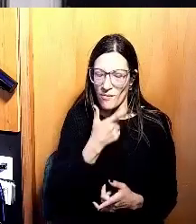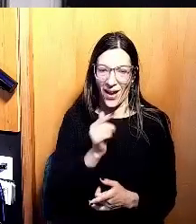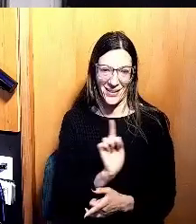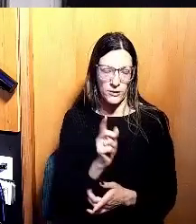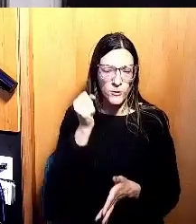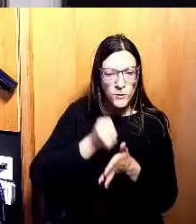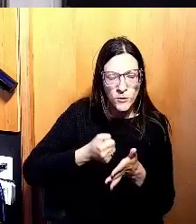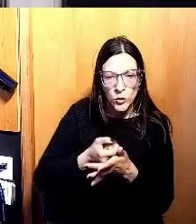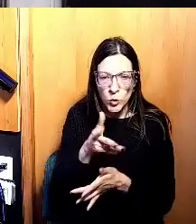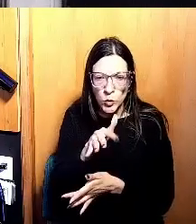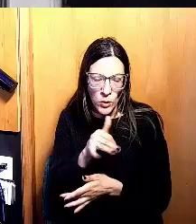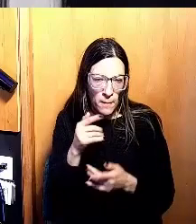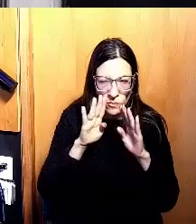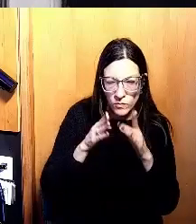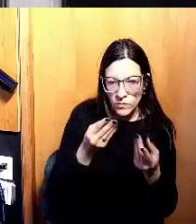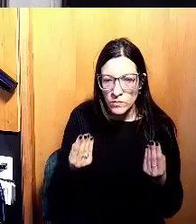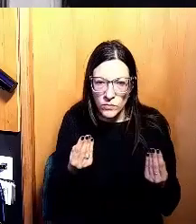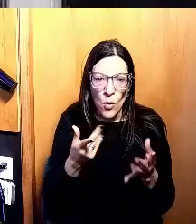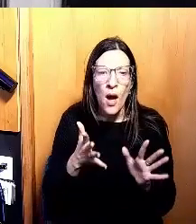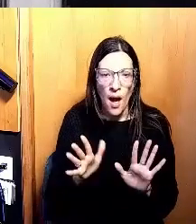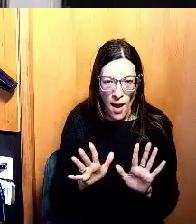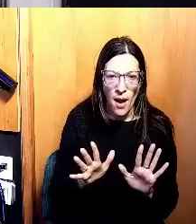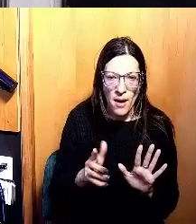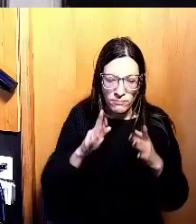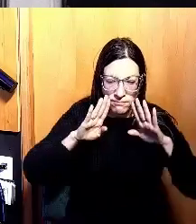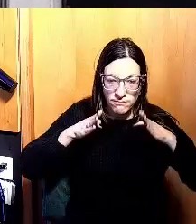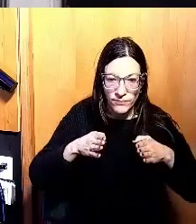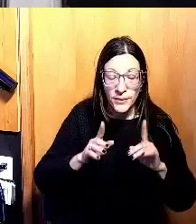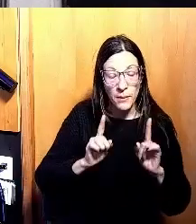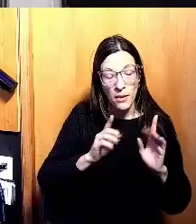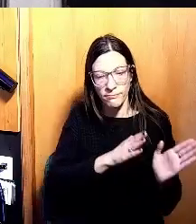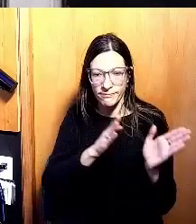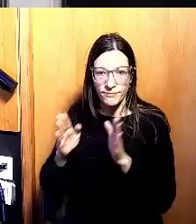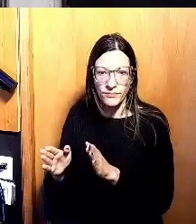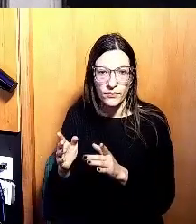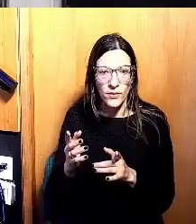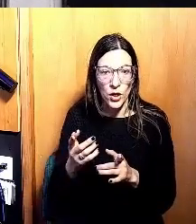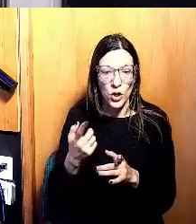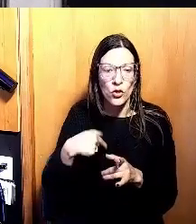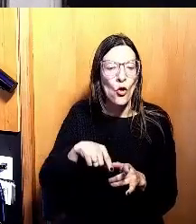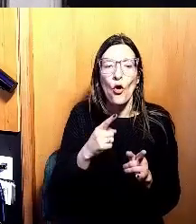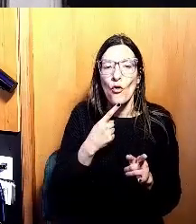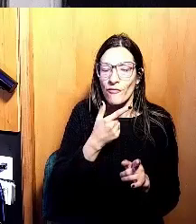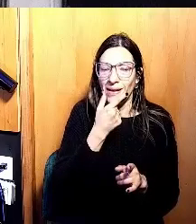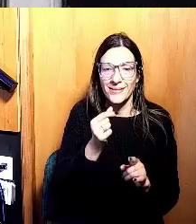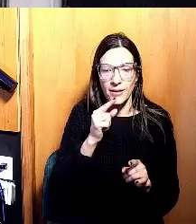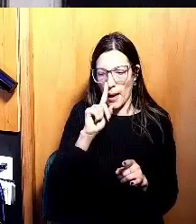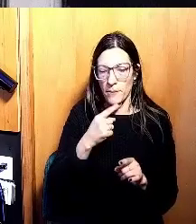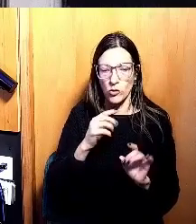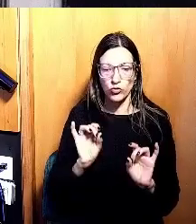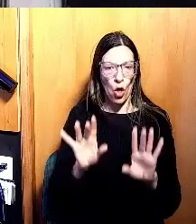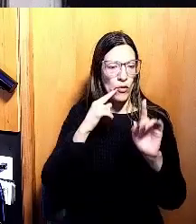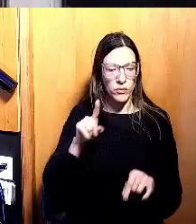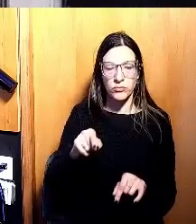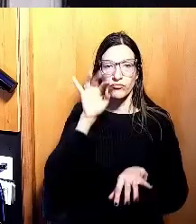desafío. Y después el otro desafío interesante es la automatización, porque,